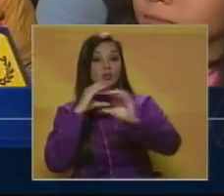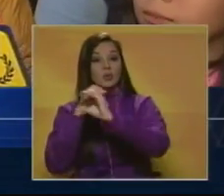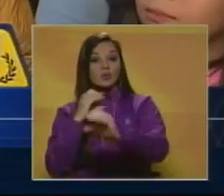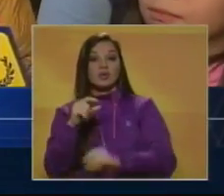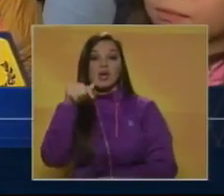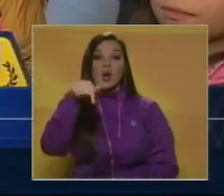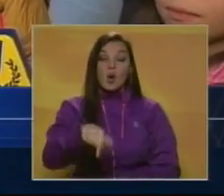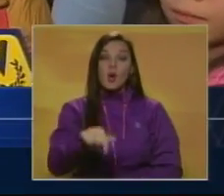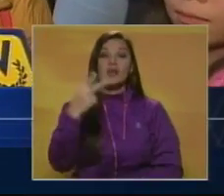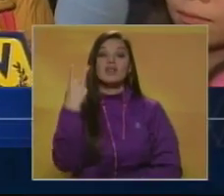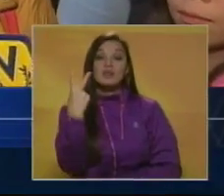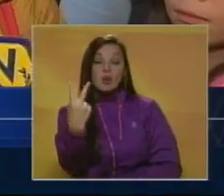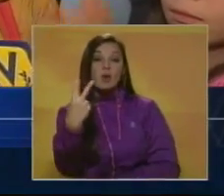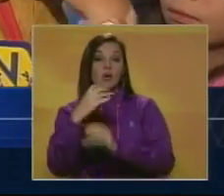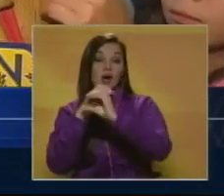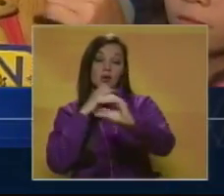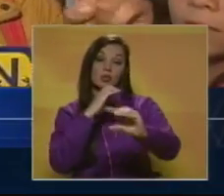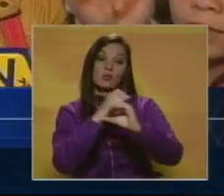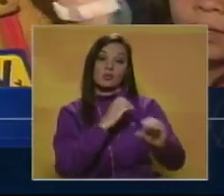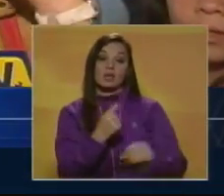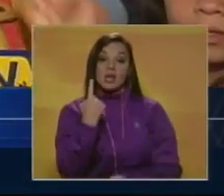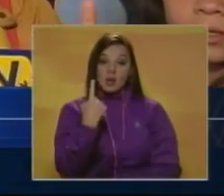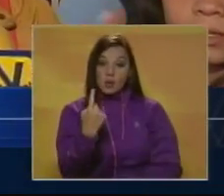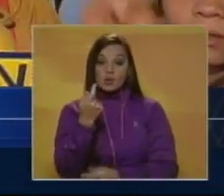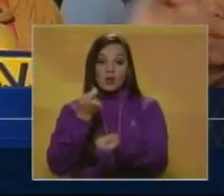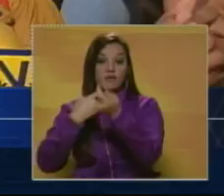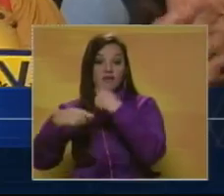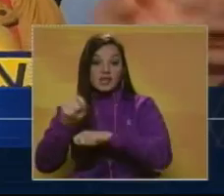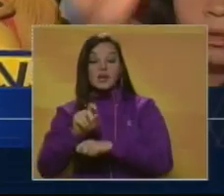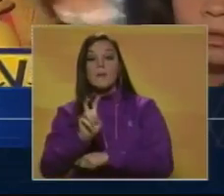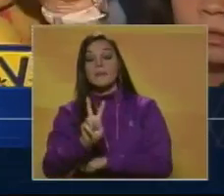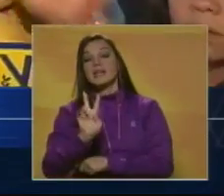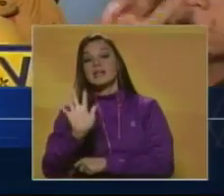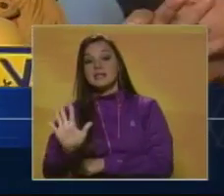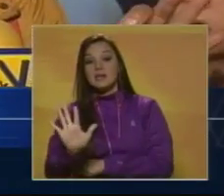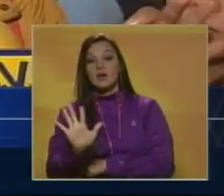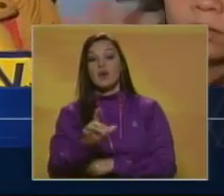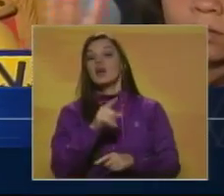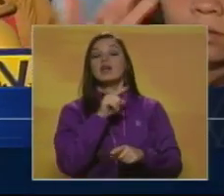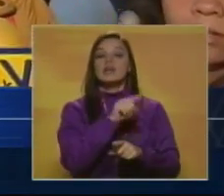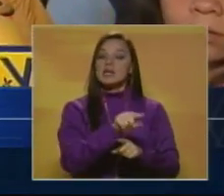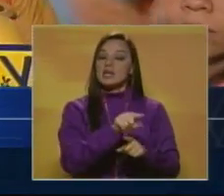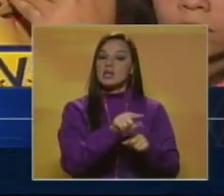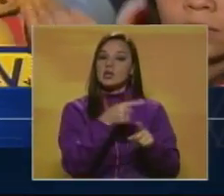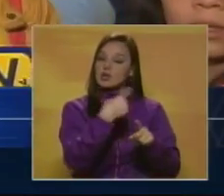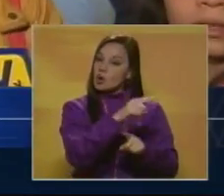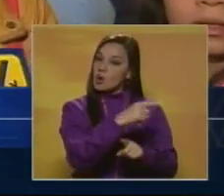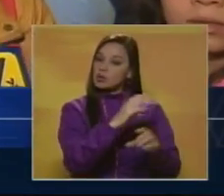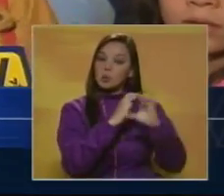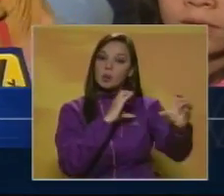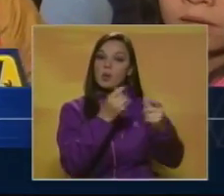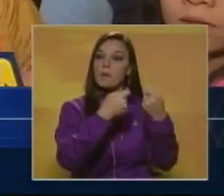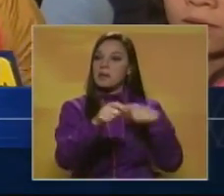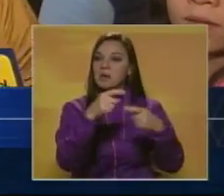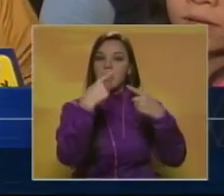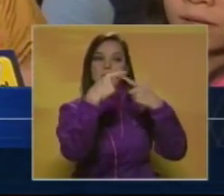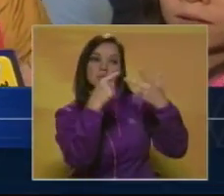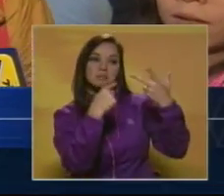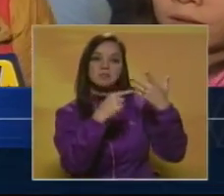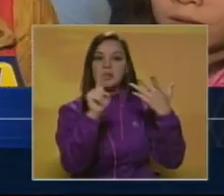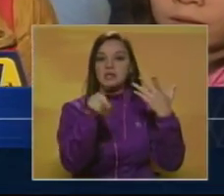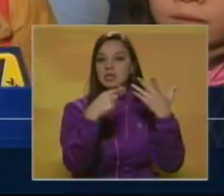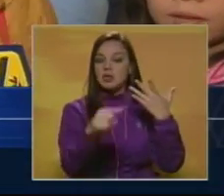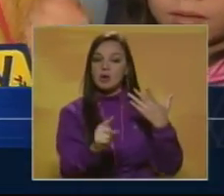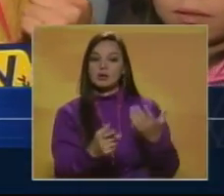solamente salieron 2, de las cuales uno vendieron 25 y el otro vendieron salteado. O sea, no es posible. Nosotros queremos ver